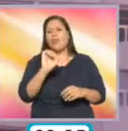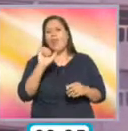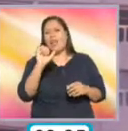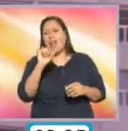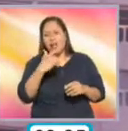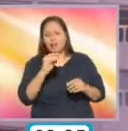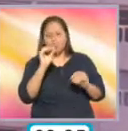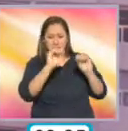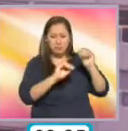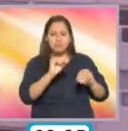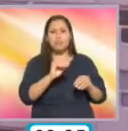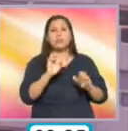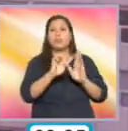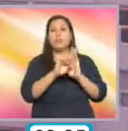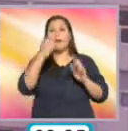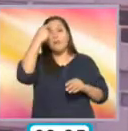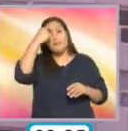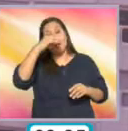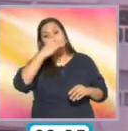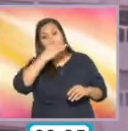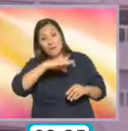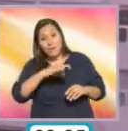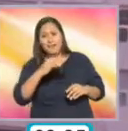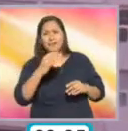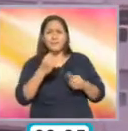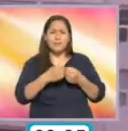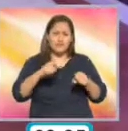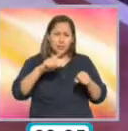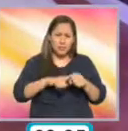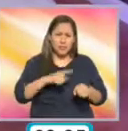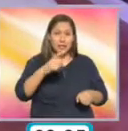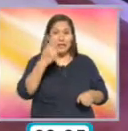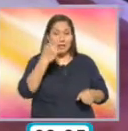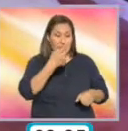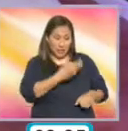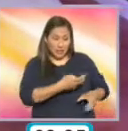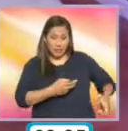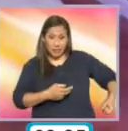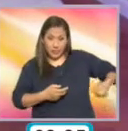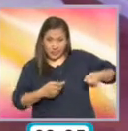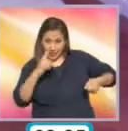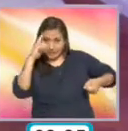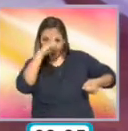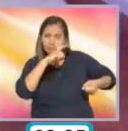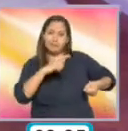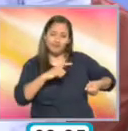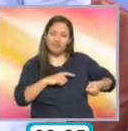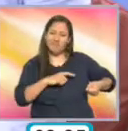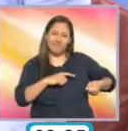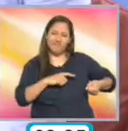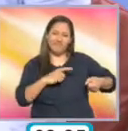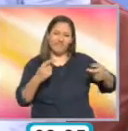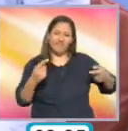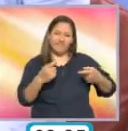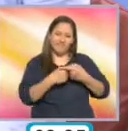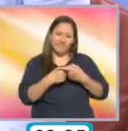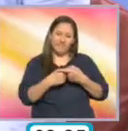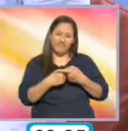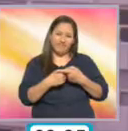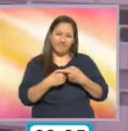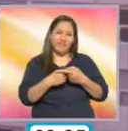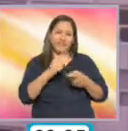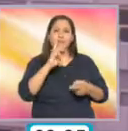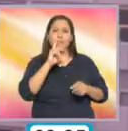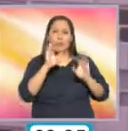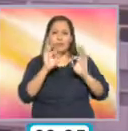¿no? Oye, para algún evento social es complicado llevar ese tipo de cosas, ¿no? Sí, es complicado, es mucho más, lo vemos mucho